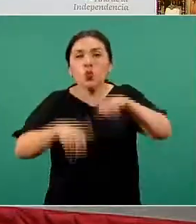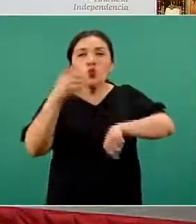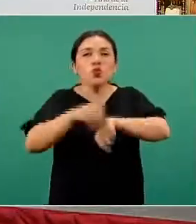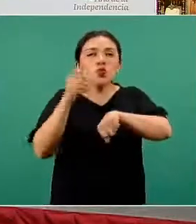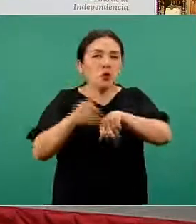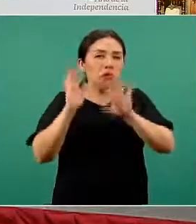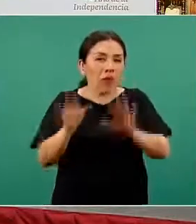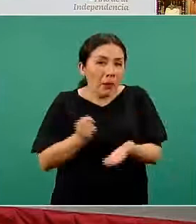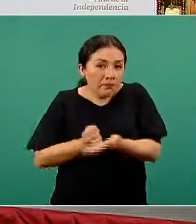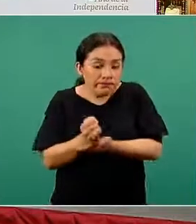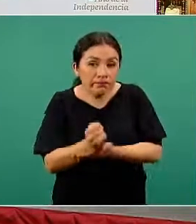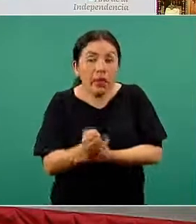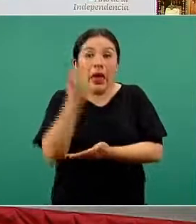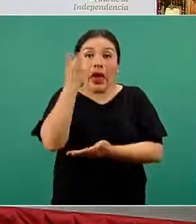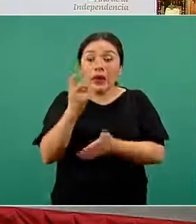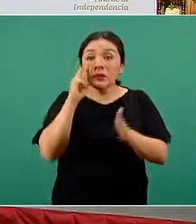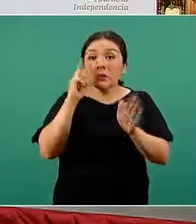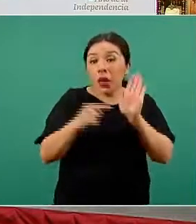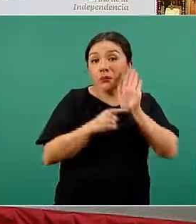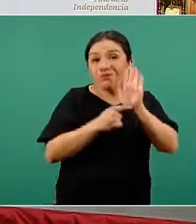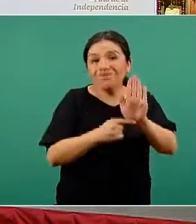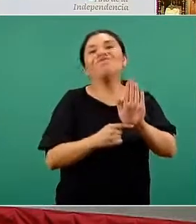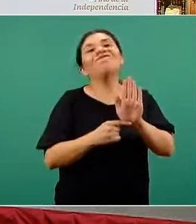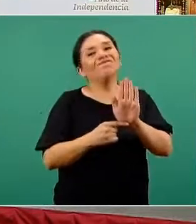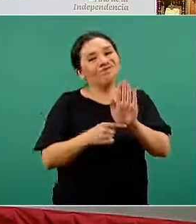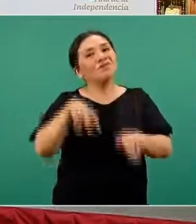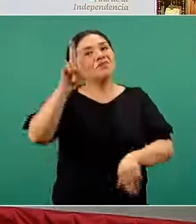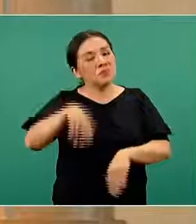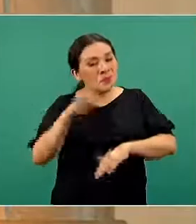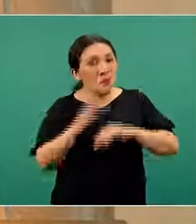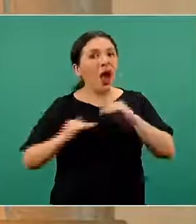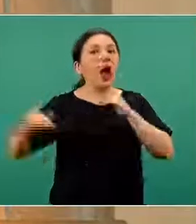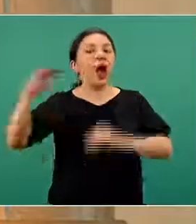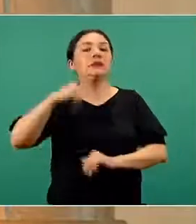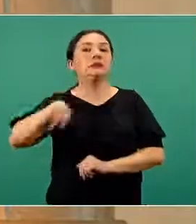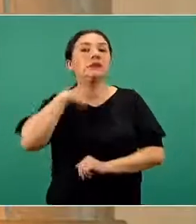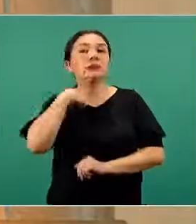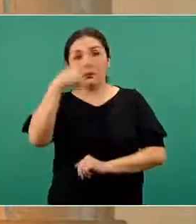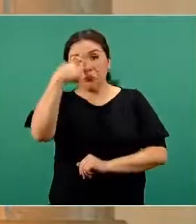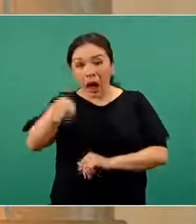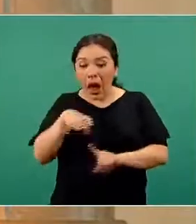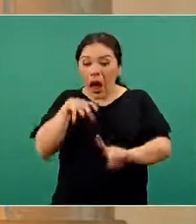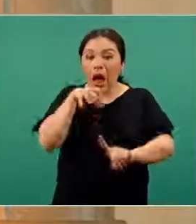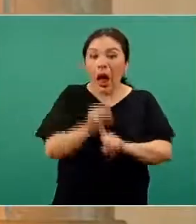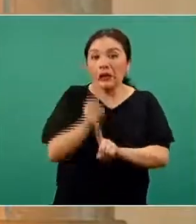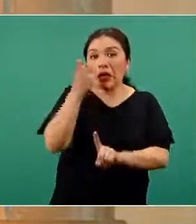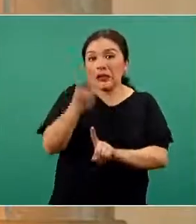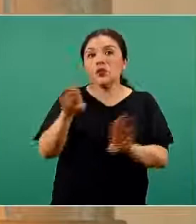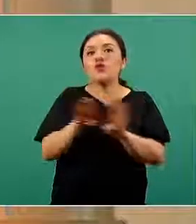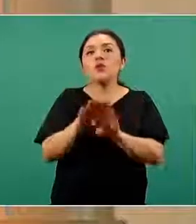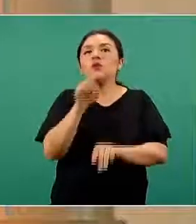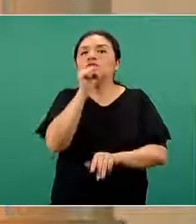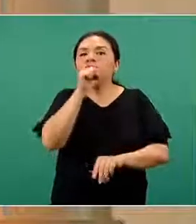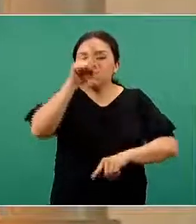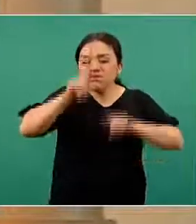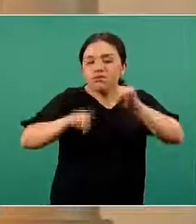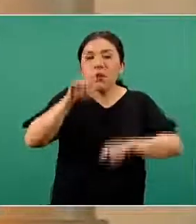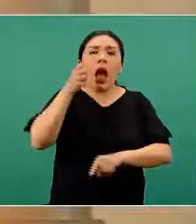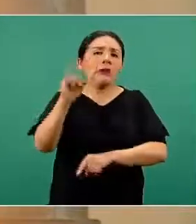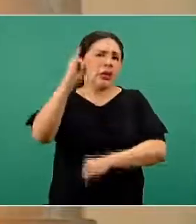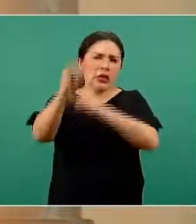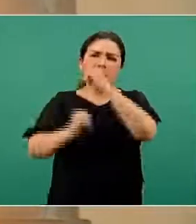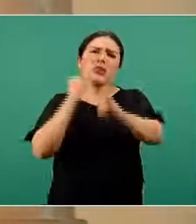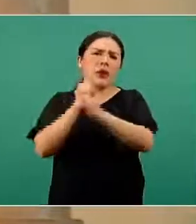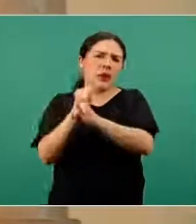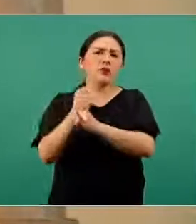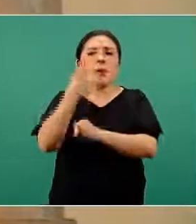final, y nos plantea entonces un reto más alto para llegar a esta meta, que es un indicador